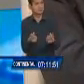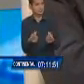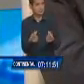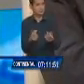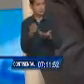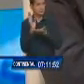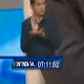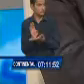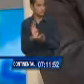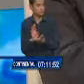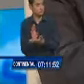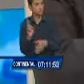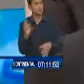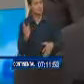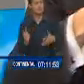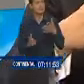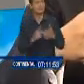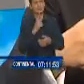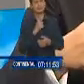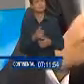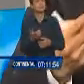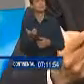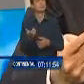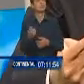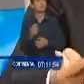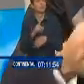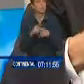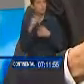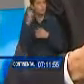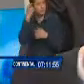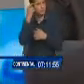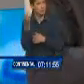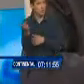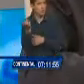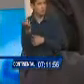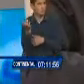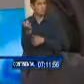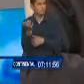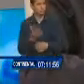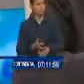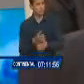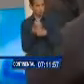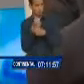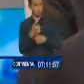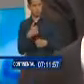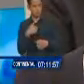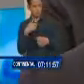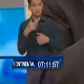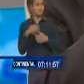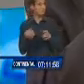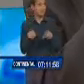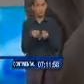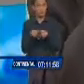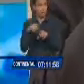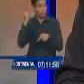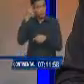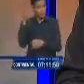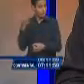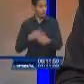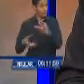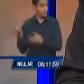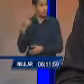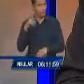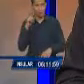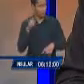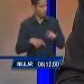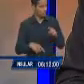de la Seguridad Social en bonos del Estado. El tema es que la Seguridad Social no puede tener dinero ocioso. ¿Es legítimo esto? A ver, en